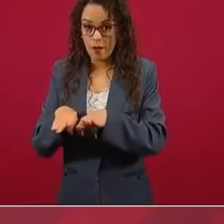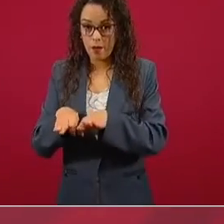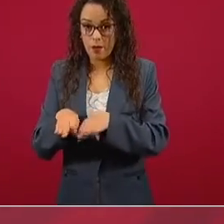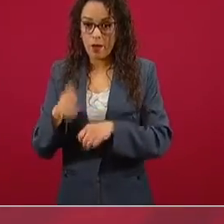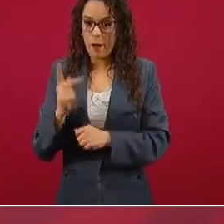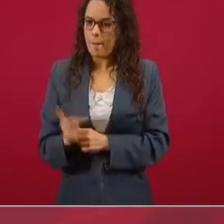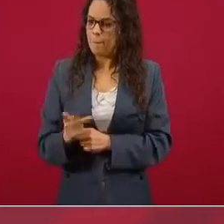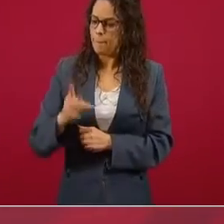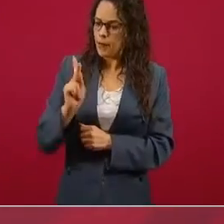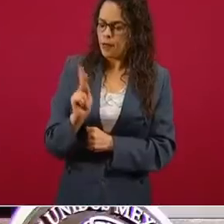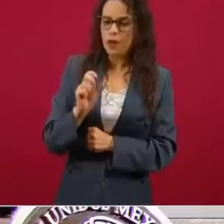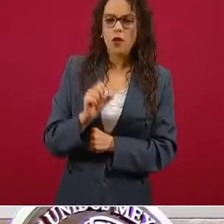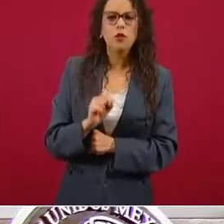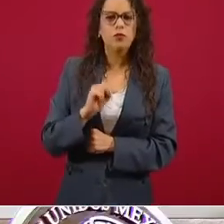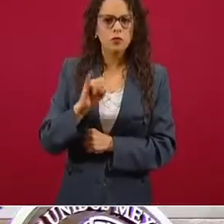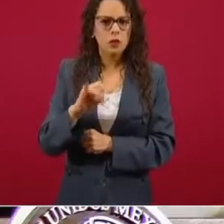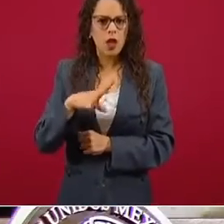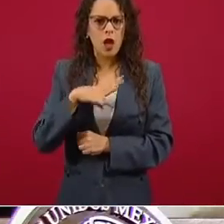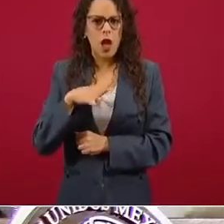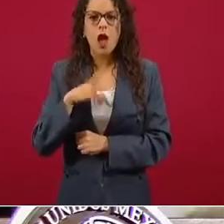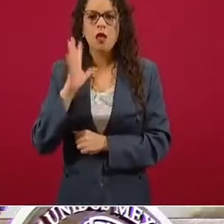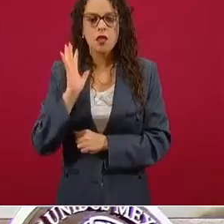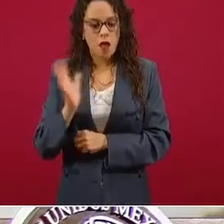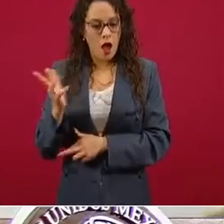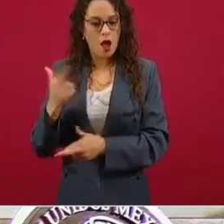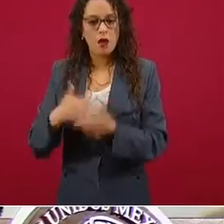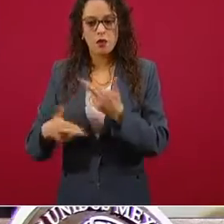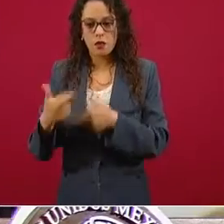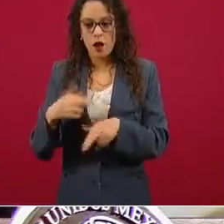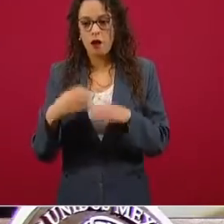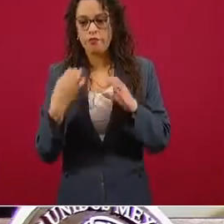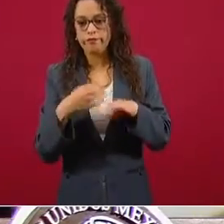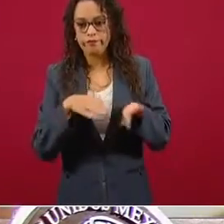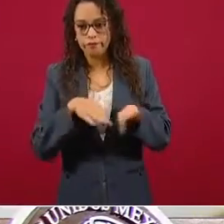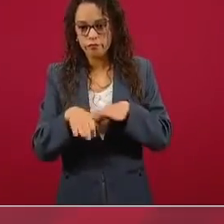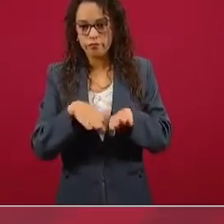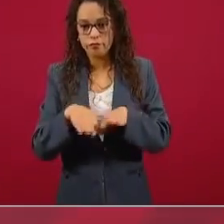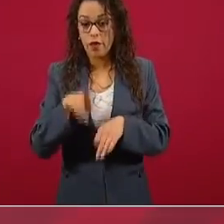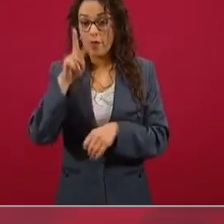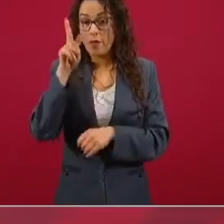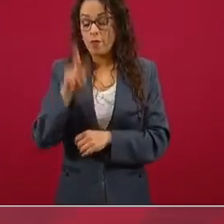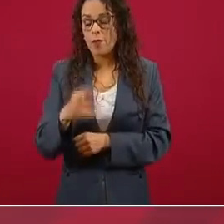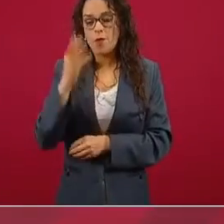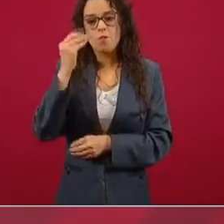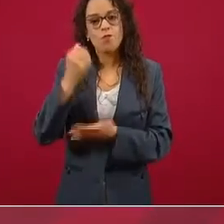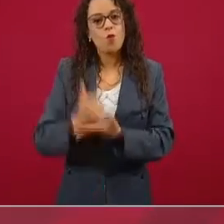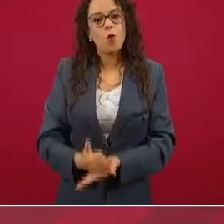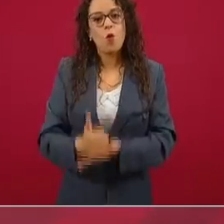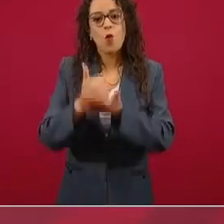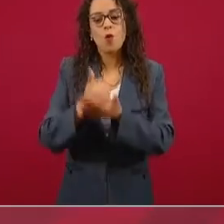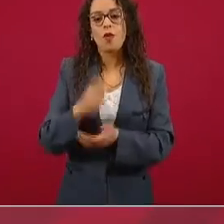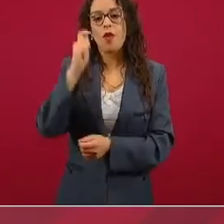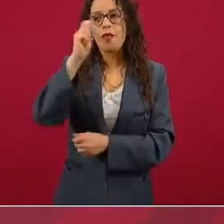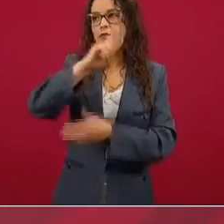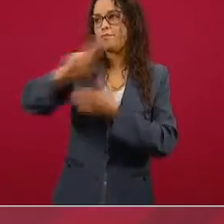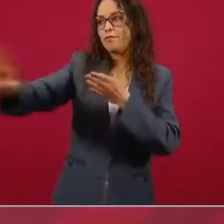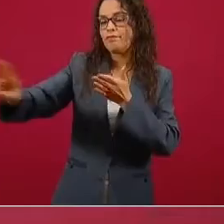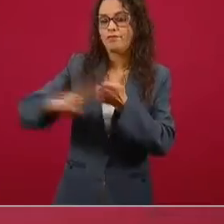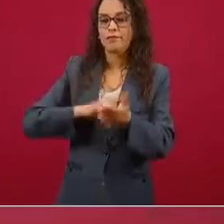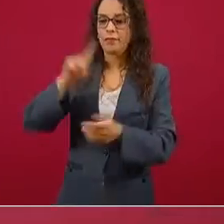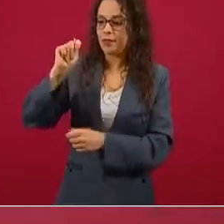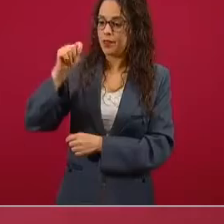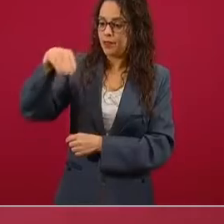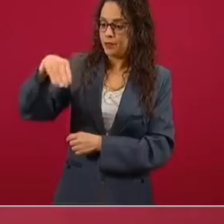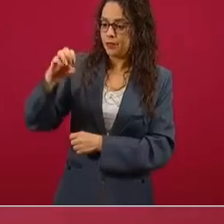ya una recuperación. Nos apoyó mucho el tratado de libre comercio. Desde luego,